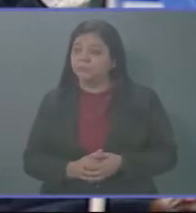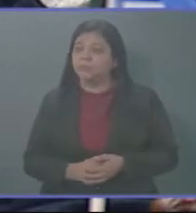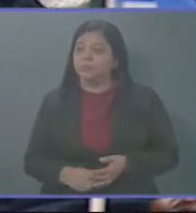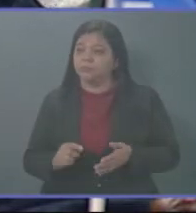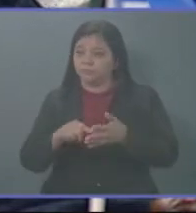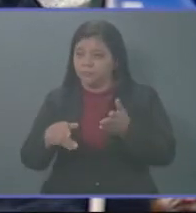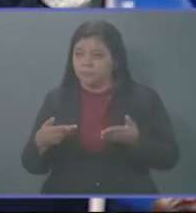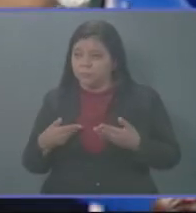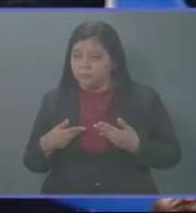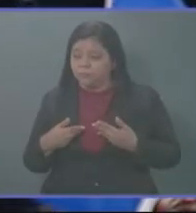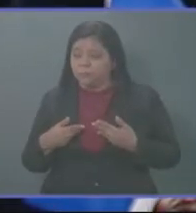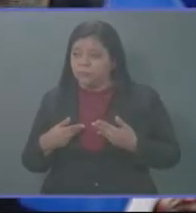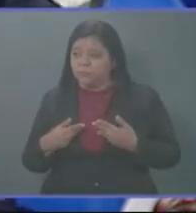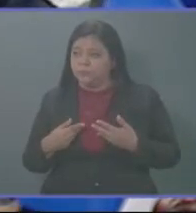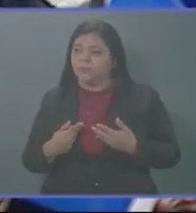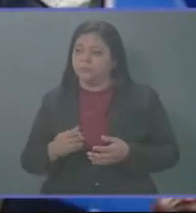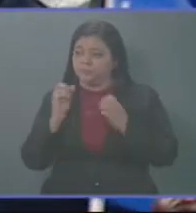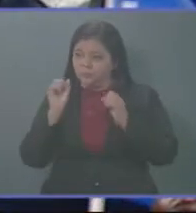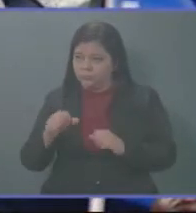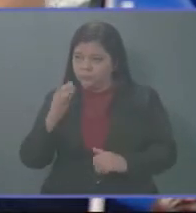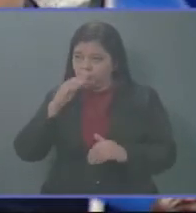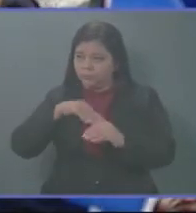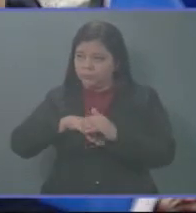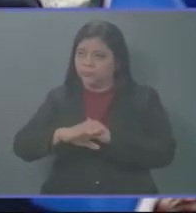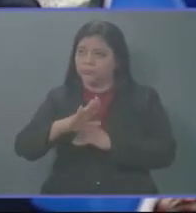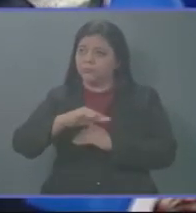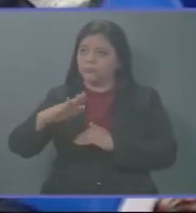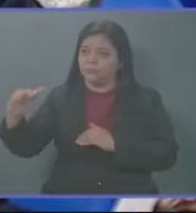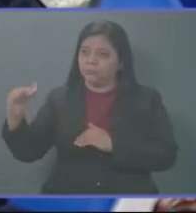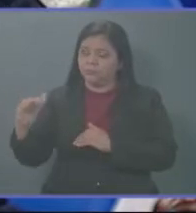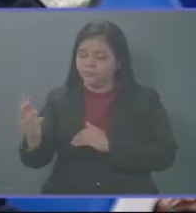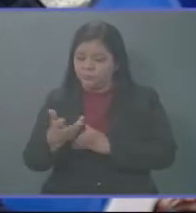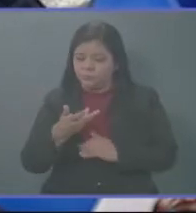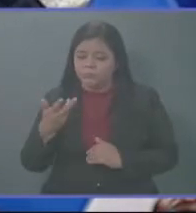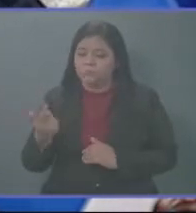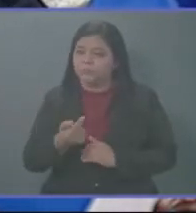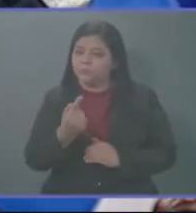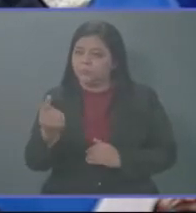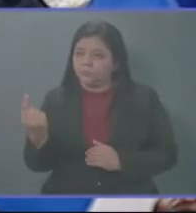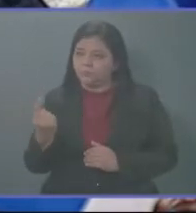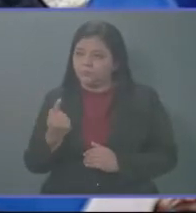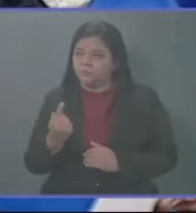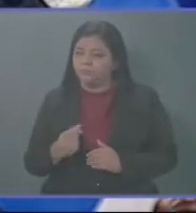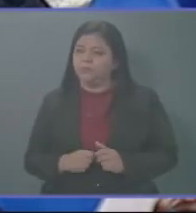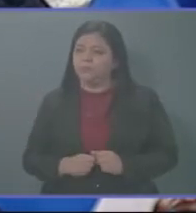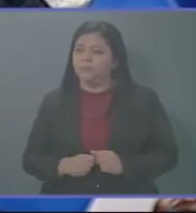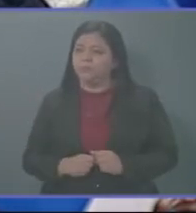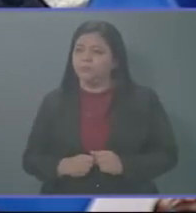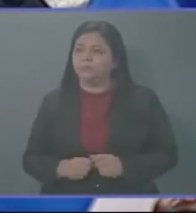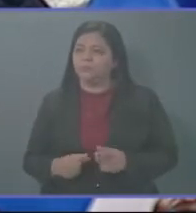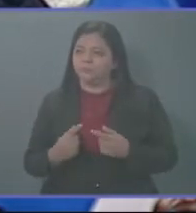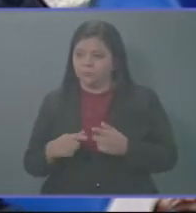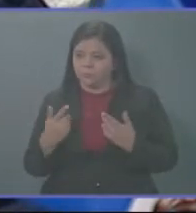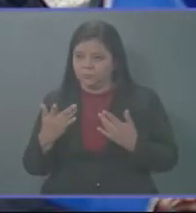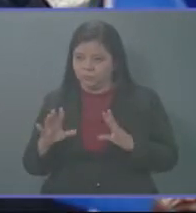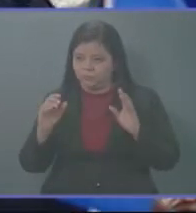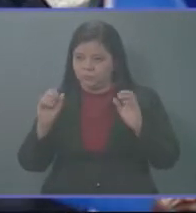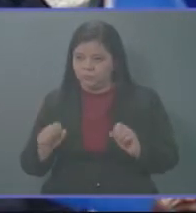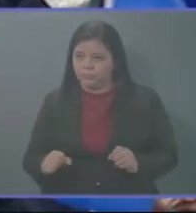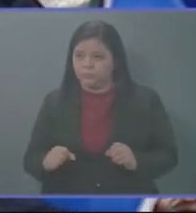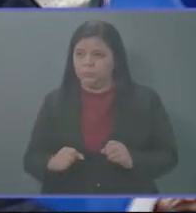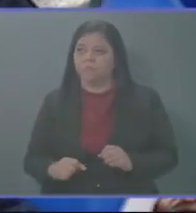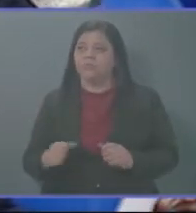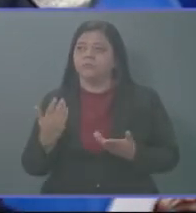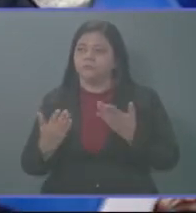derecho de ingresar al país por parte de los connacionales pueda ser